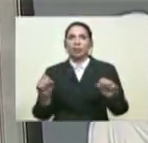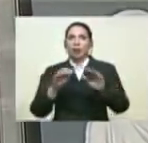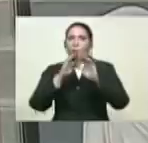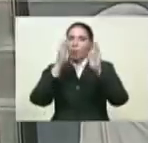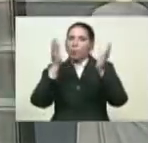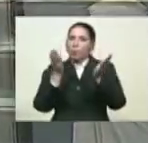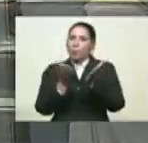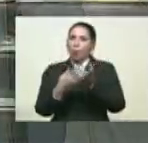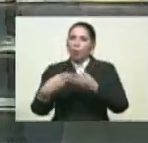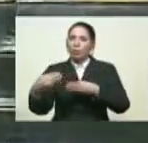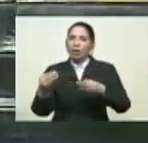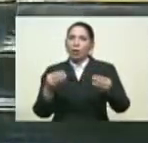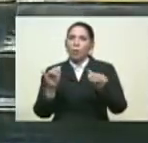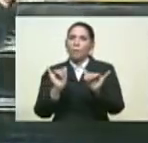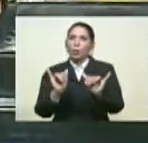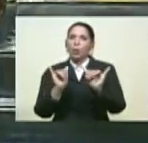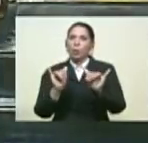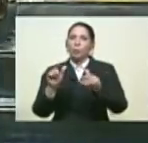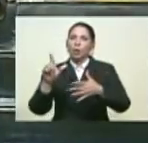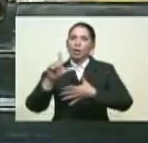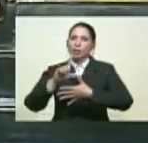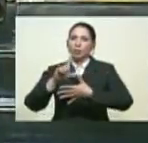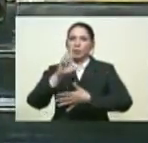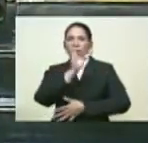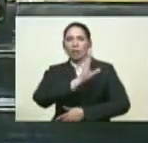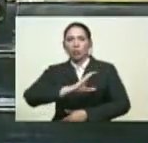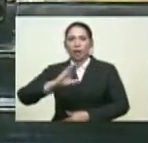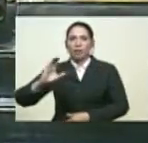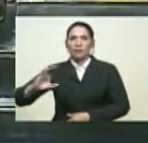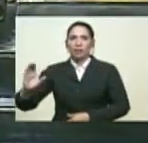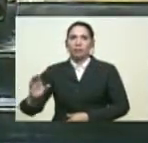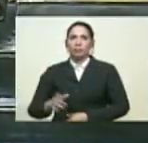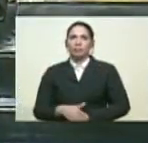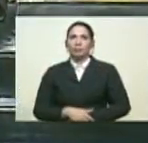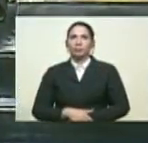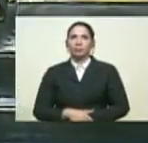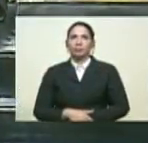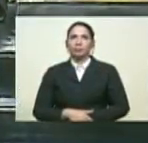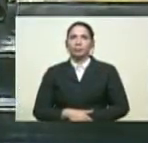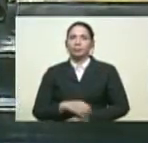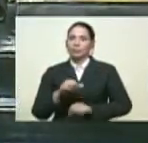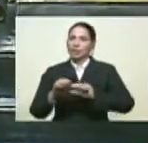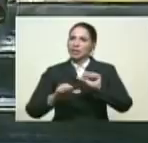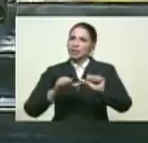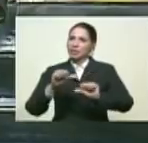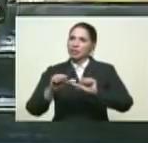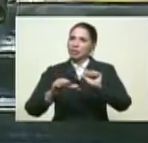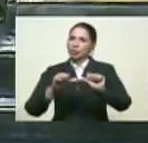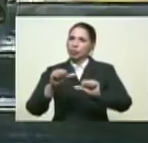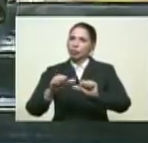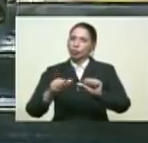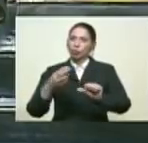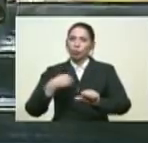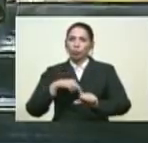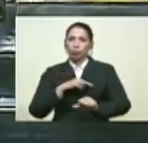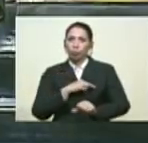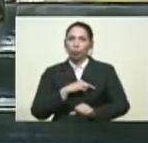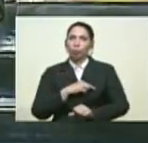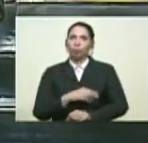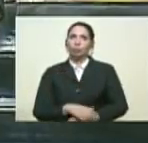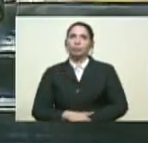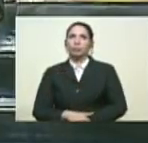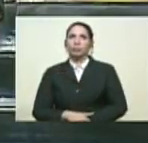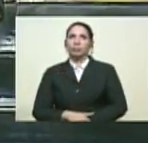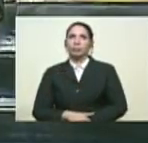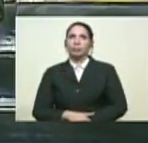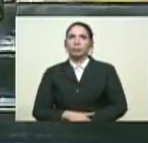propio latinoamericano, caribeño, que por los siglos de los siglos estamos condenados al